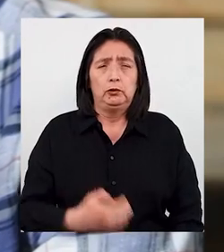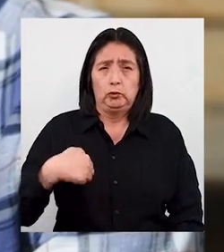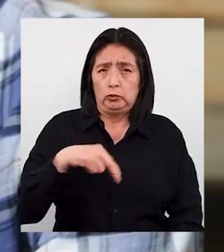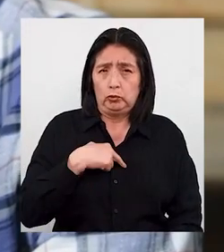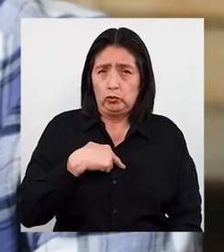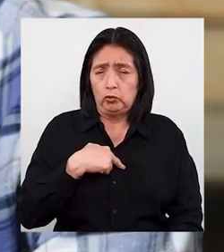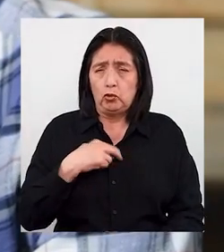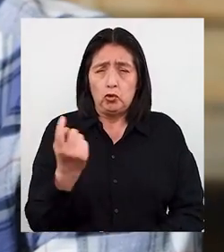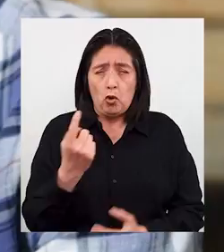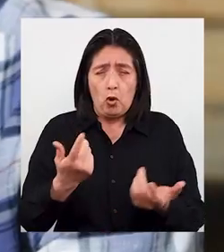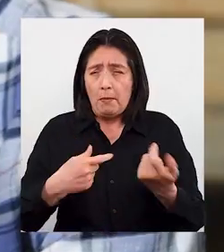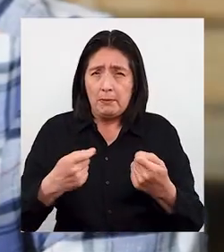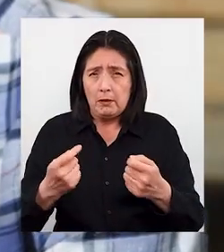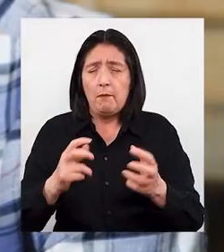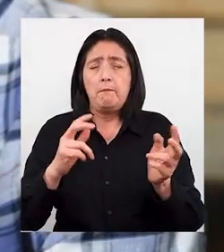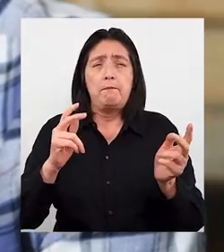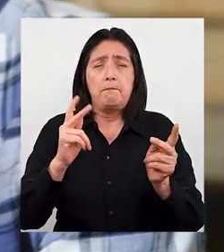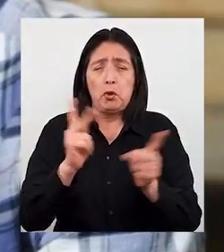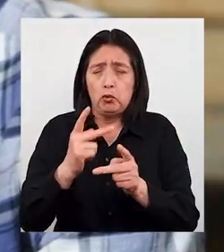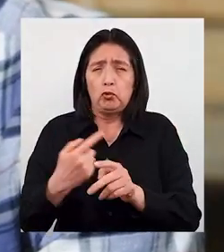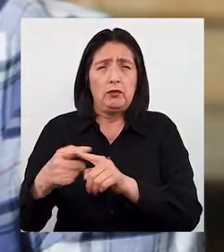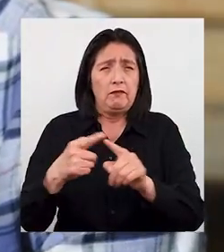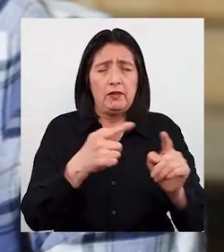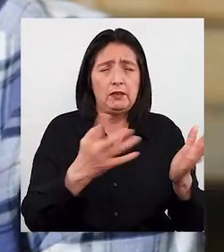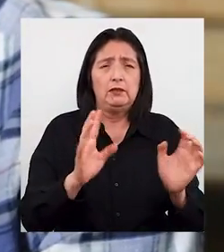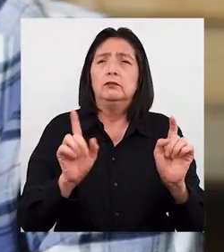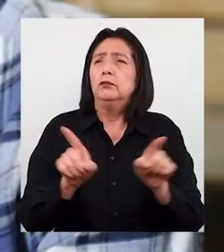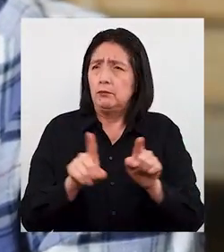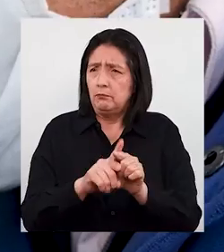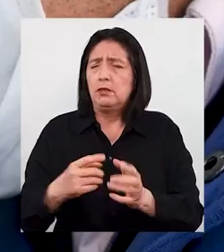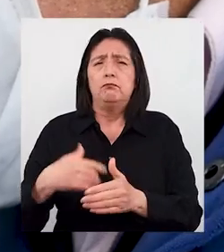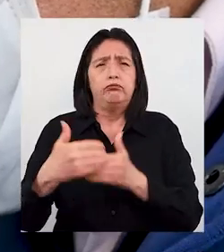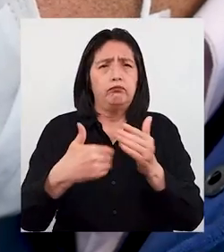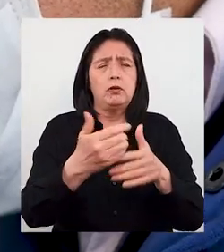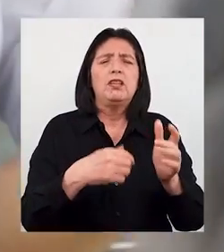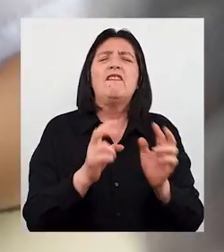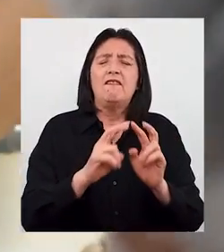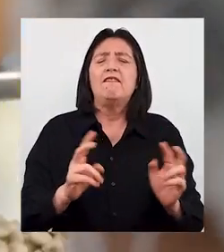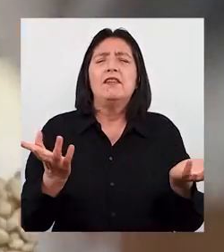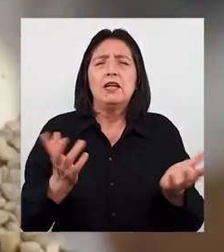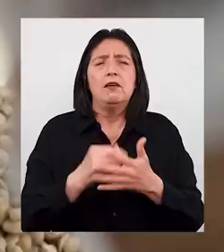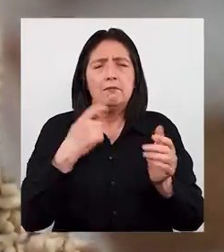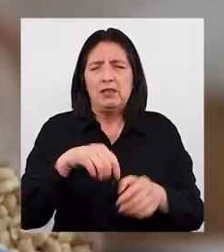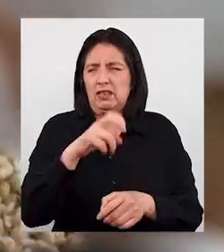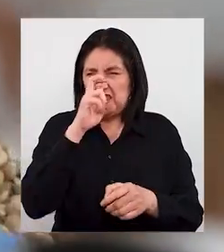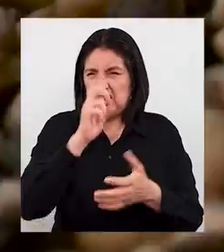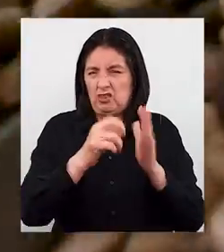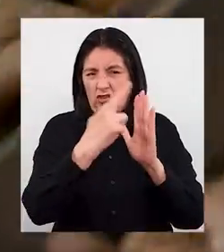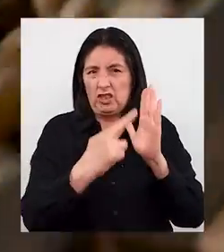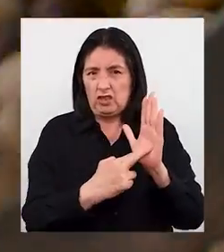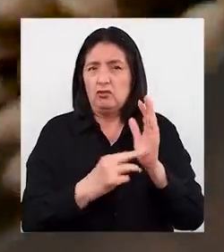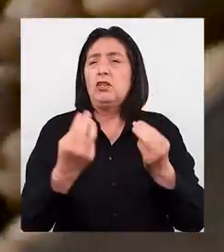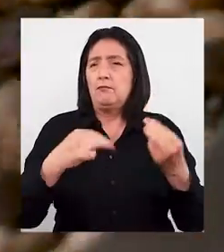Nosotros no solamente comercializamos productos de la biodiversidad, sino que generamos cadenas de valor para cumplir con los estrictos requisitos que